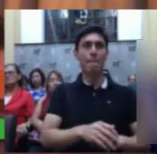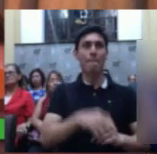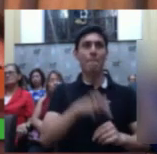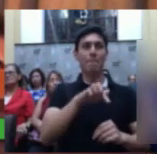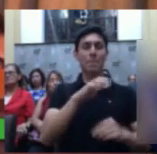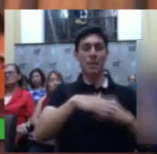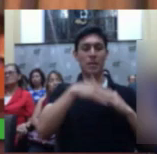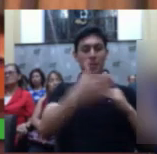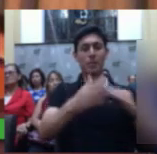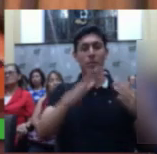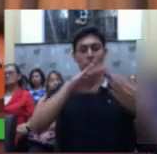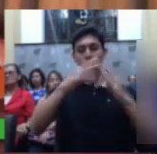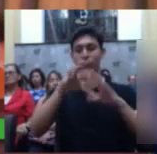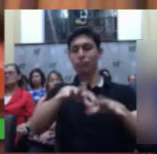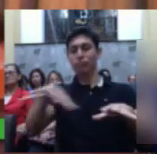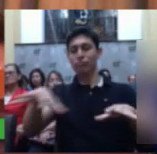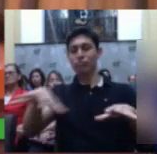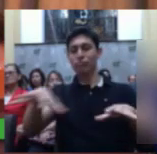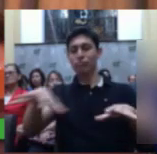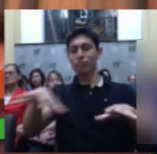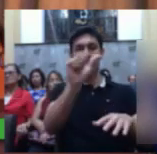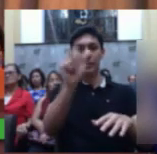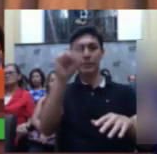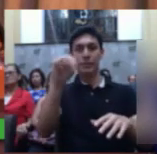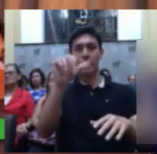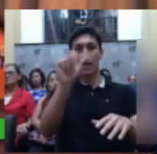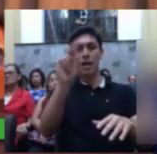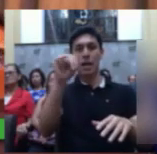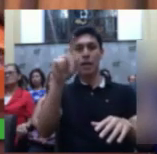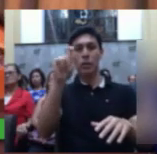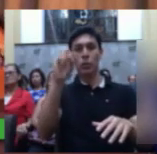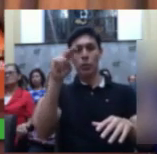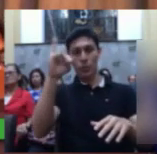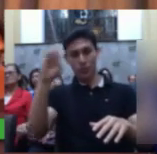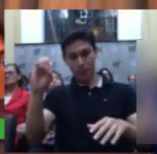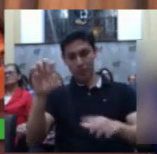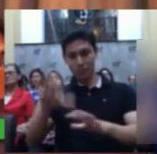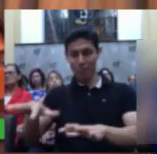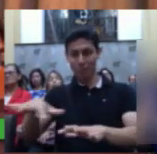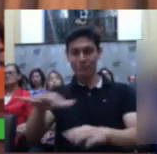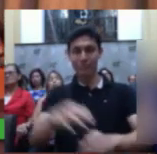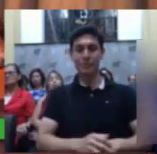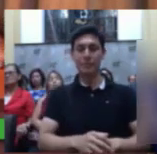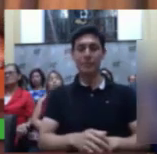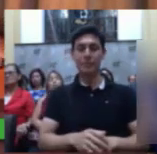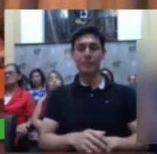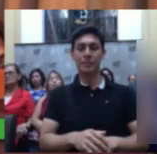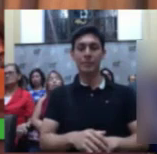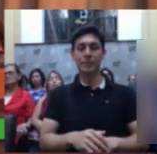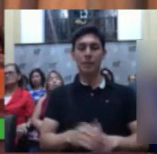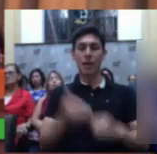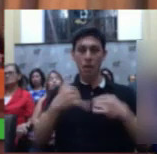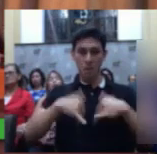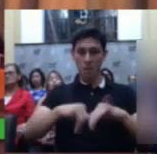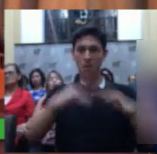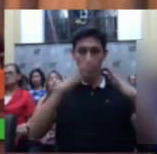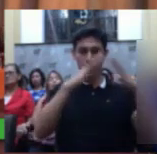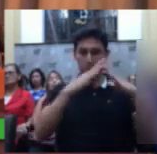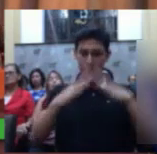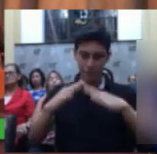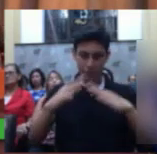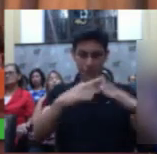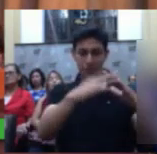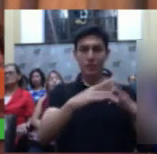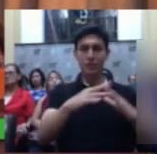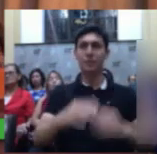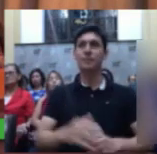barrio de San Antonio, el de los padres carmelitas, entonces aún en las vecindades de un mundo